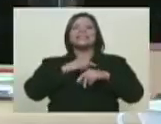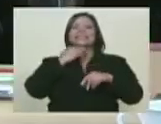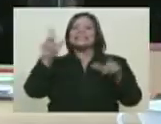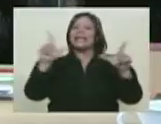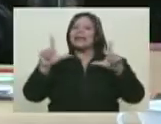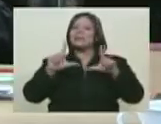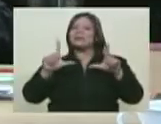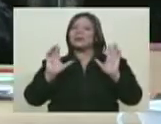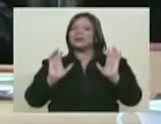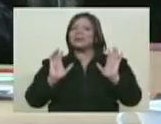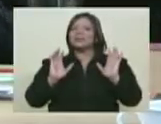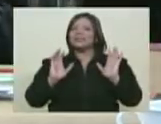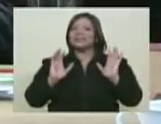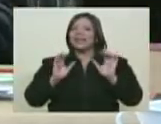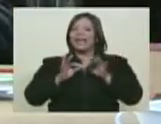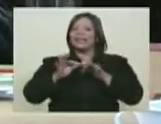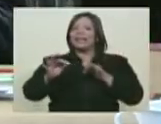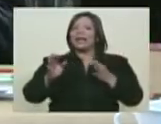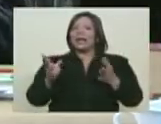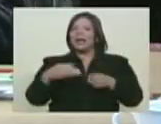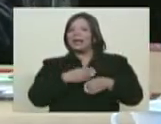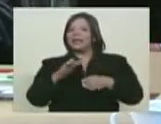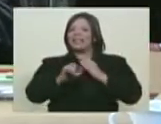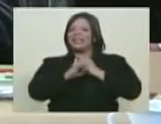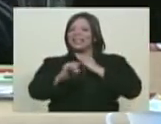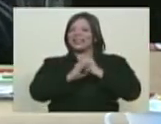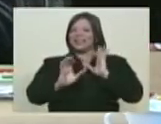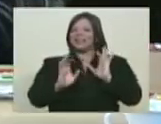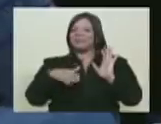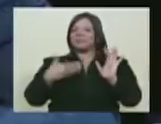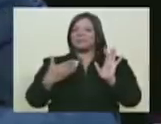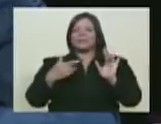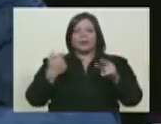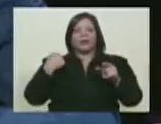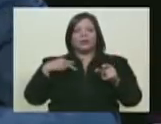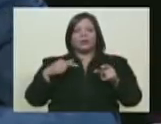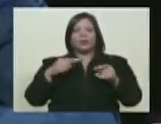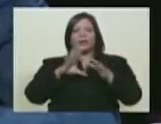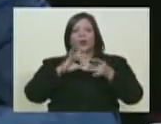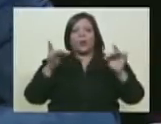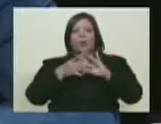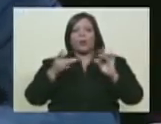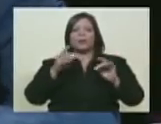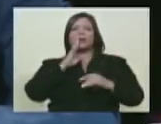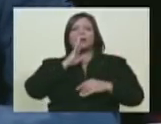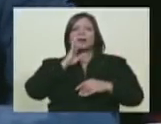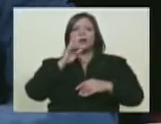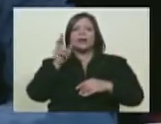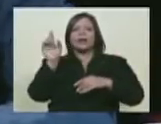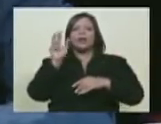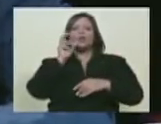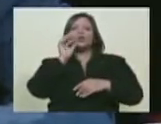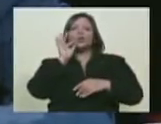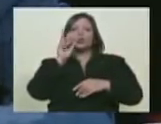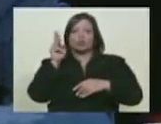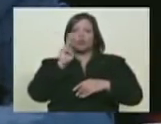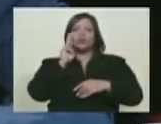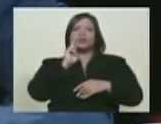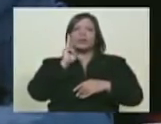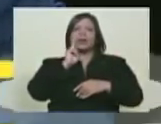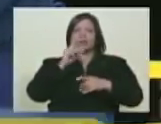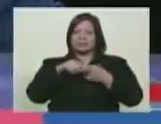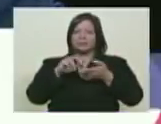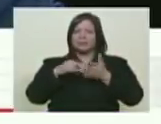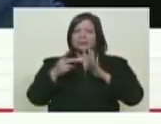tiene una ventaja que la estiras y te vas por internet. Mira, tú tienes cuentas en redes sociales, sí. En Twitter, @taibo2, con un